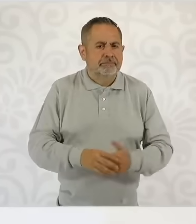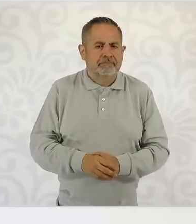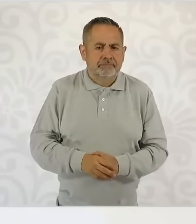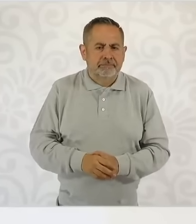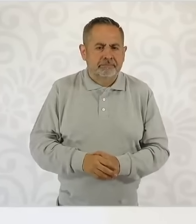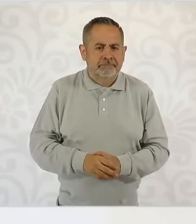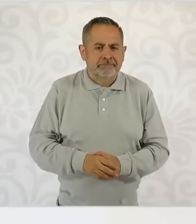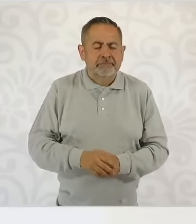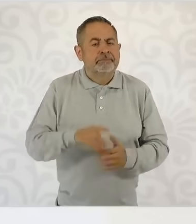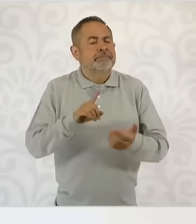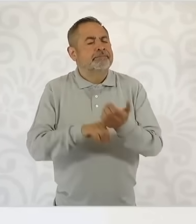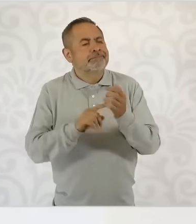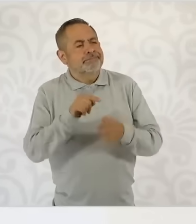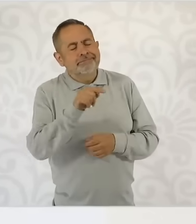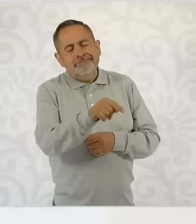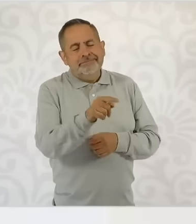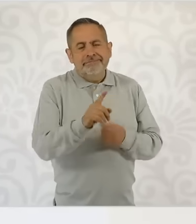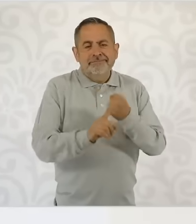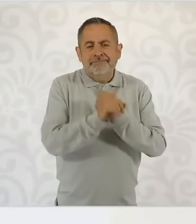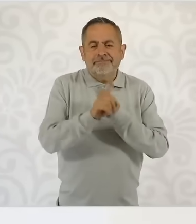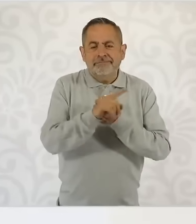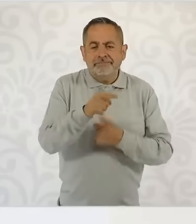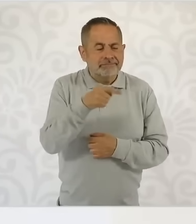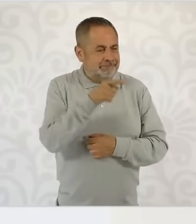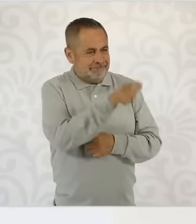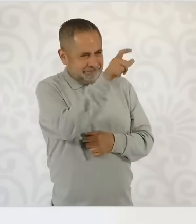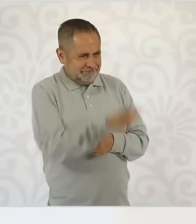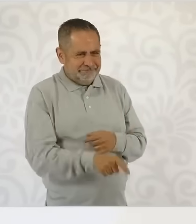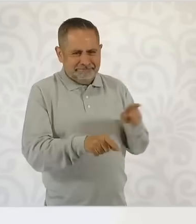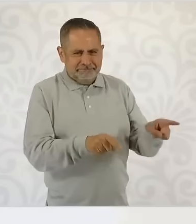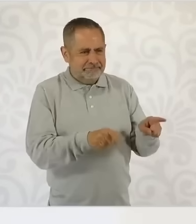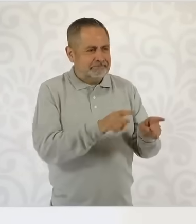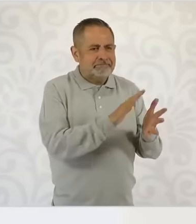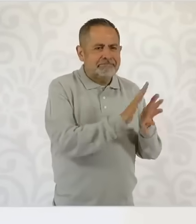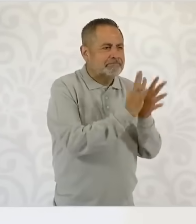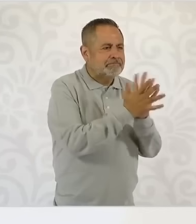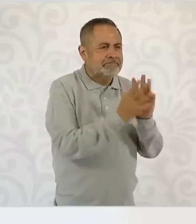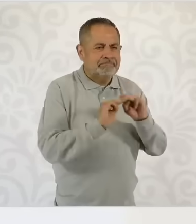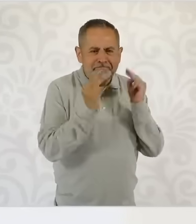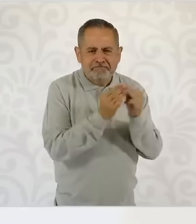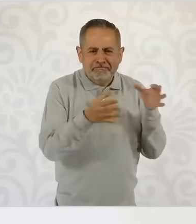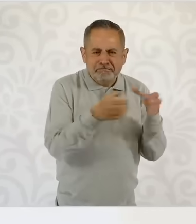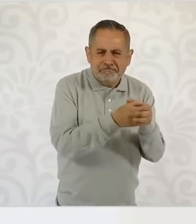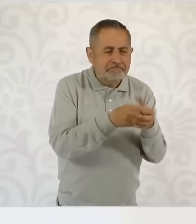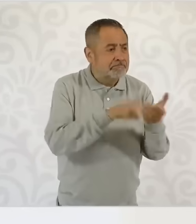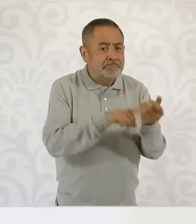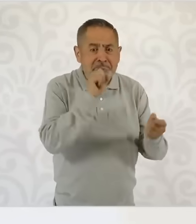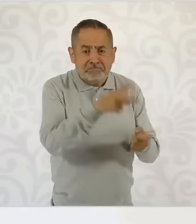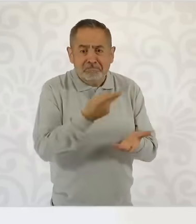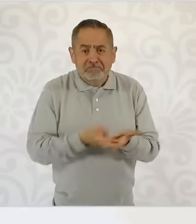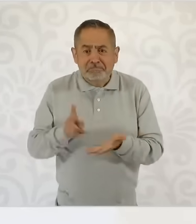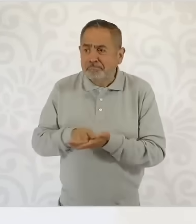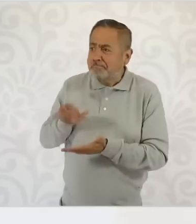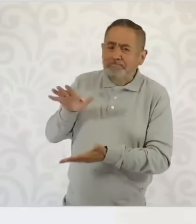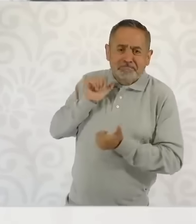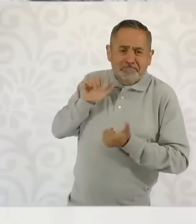Porque el problema no solamente es de este personaje, su vinculación con la delincuencia organizada, sino que además, después